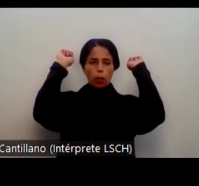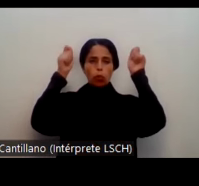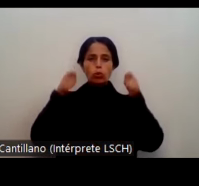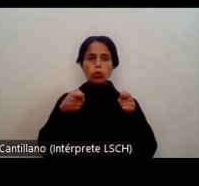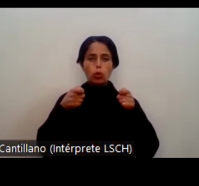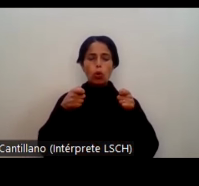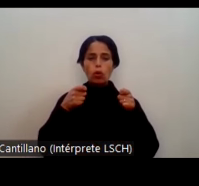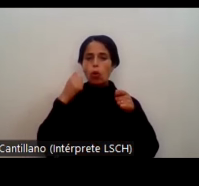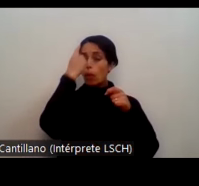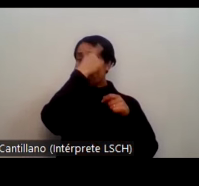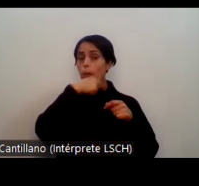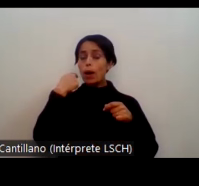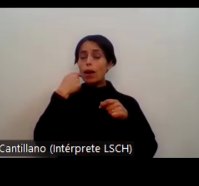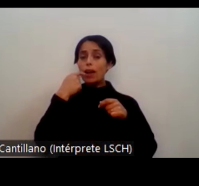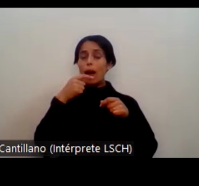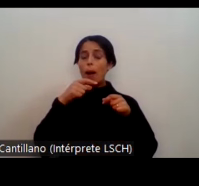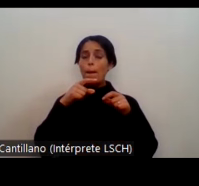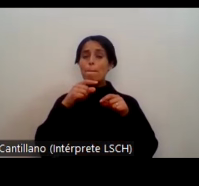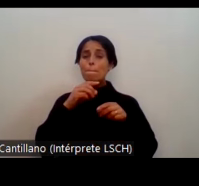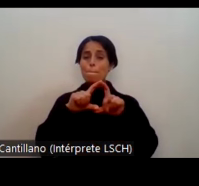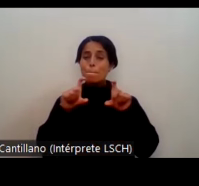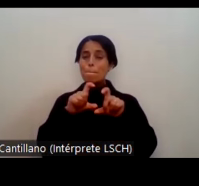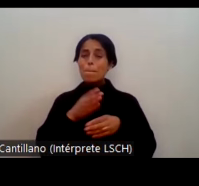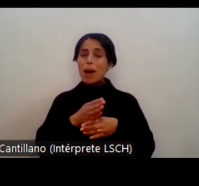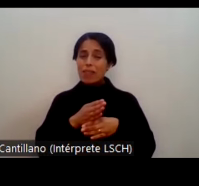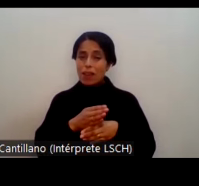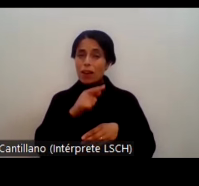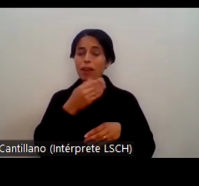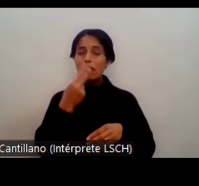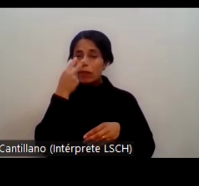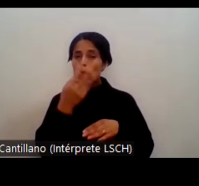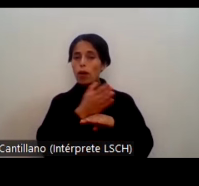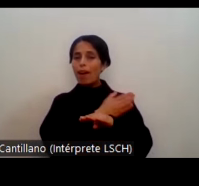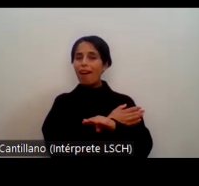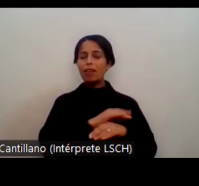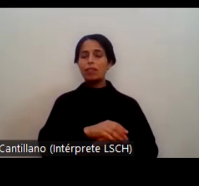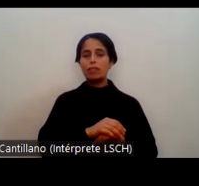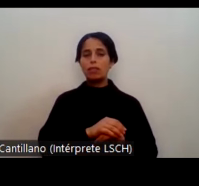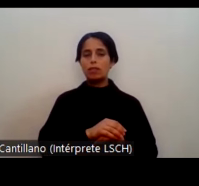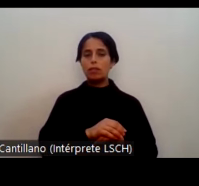la máscara de madera que vimos anteriormente. Sabemos que tiene una